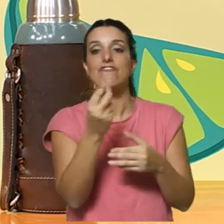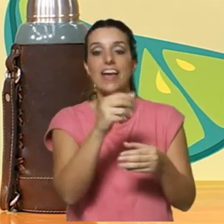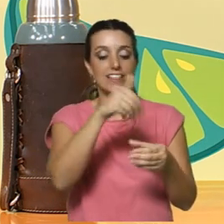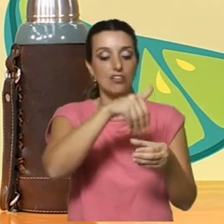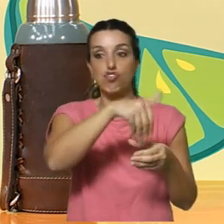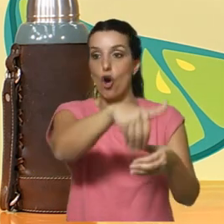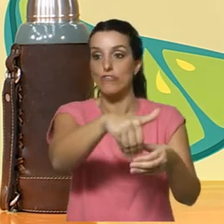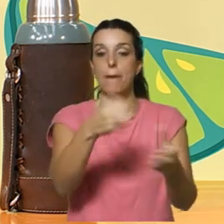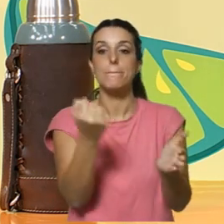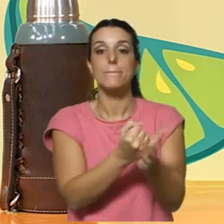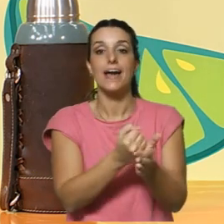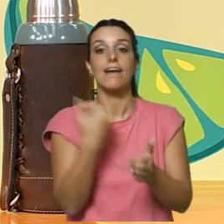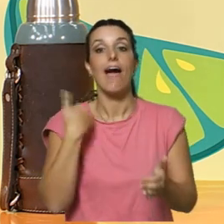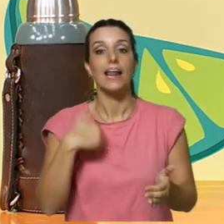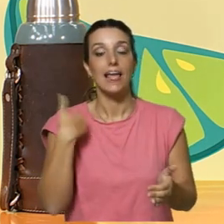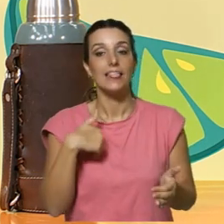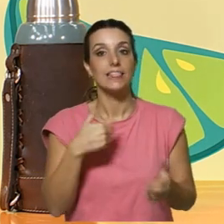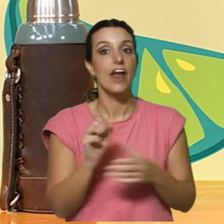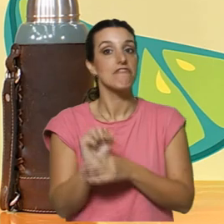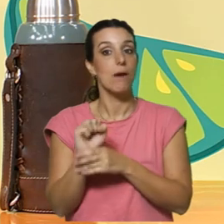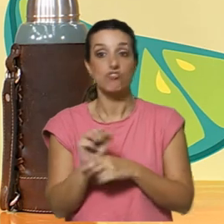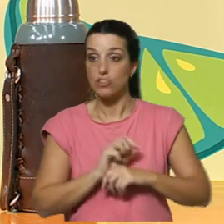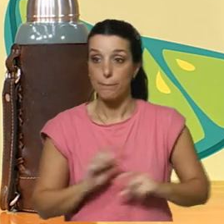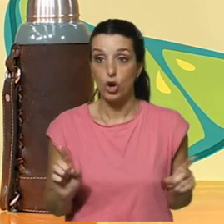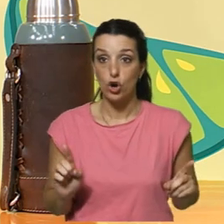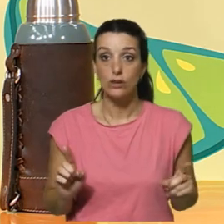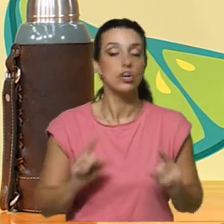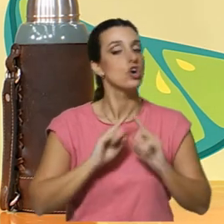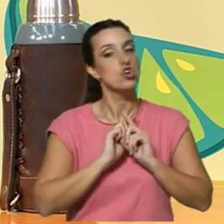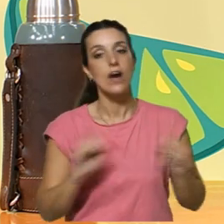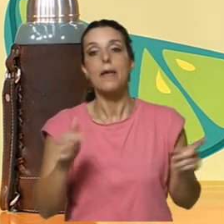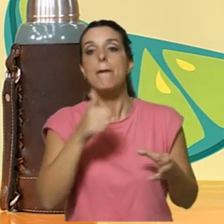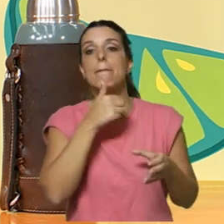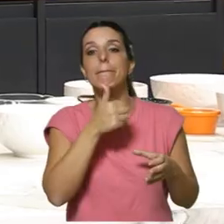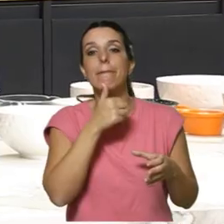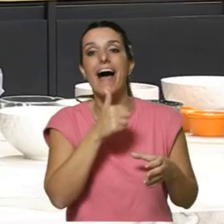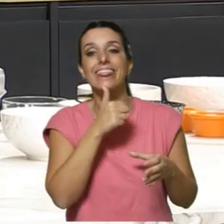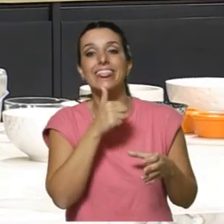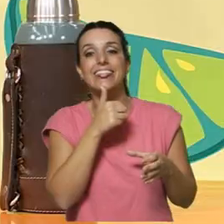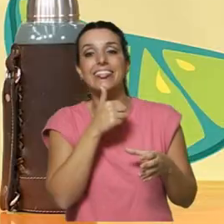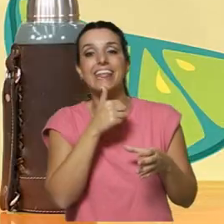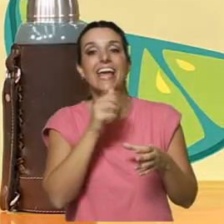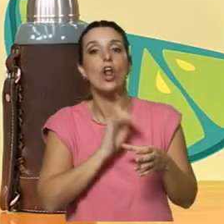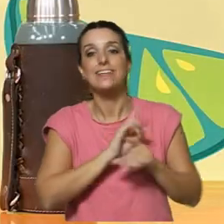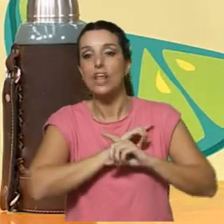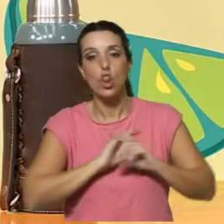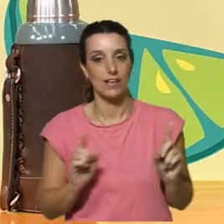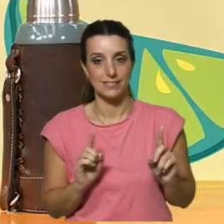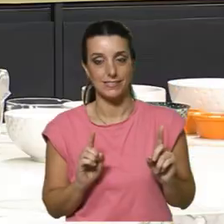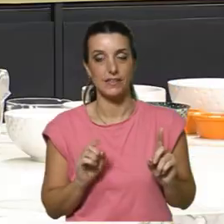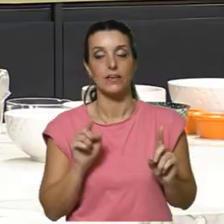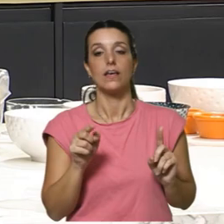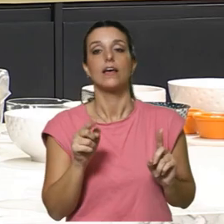Dice que es una marca argentina muy conocida. Tampoco es eso. No es mate cocido. No, es mate cocido. Es mate de té. No, ¿no? Es té de